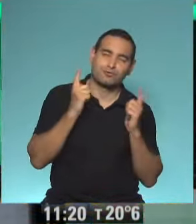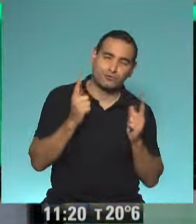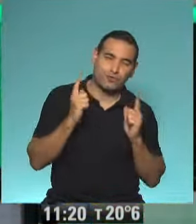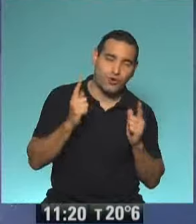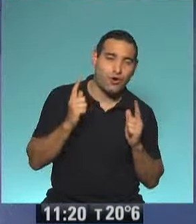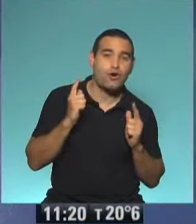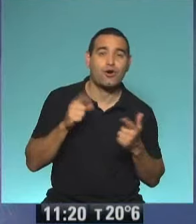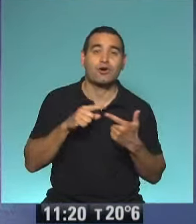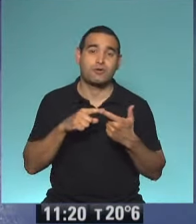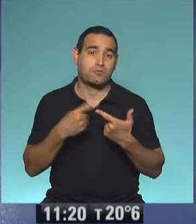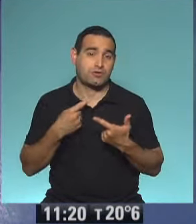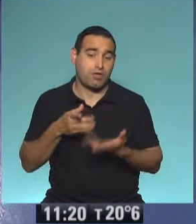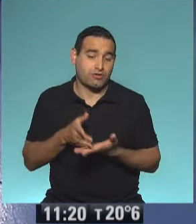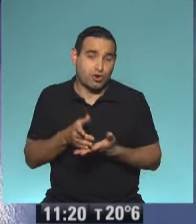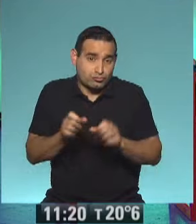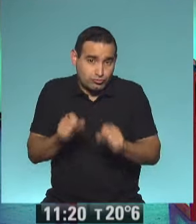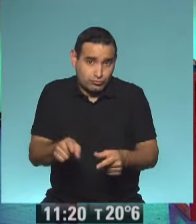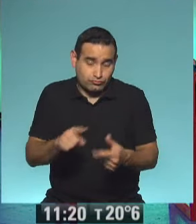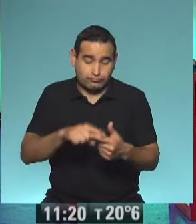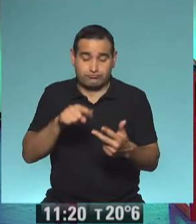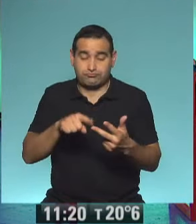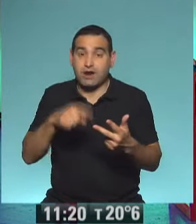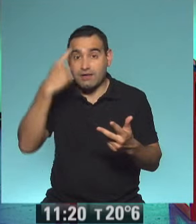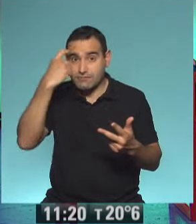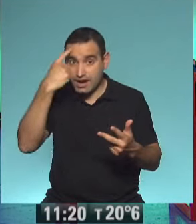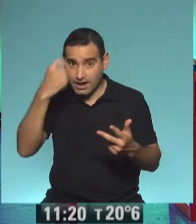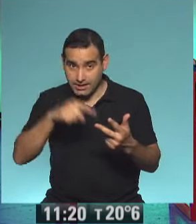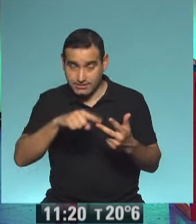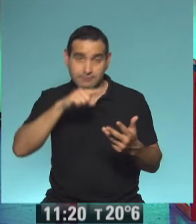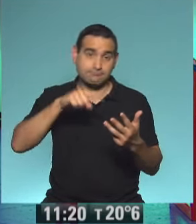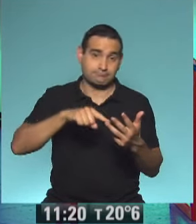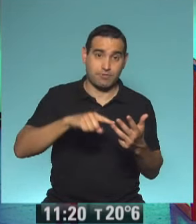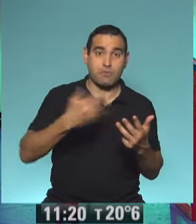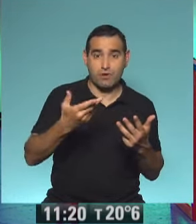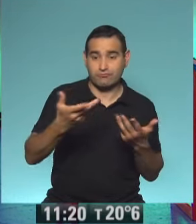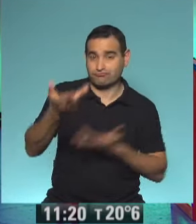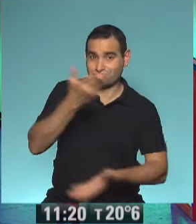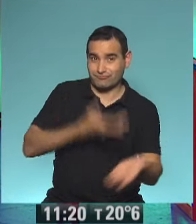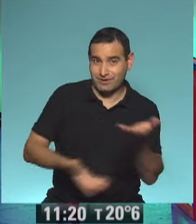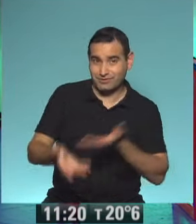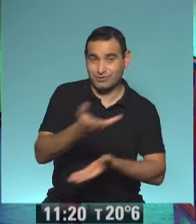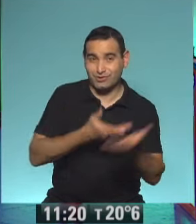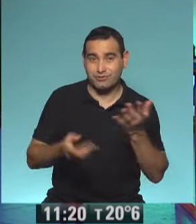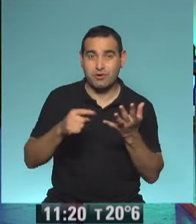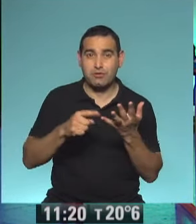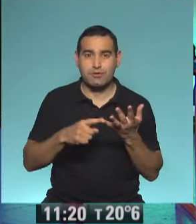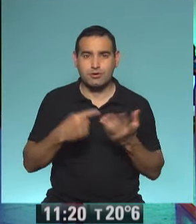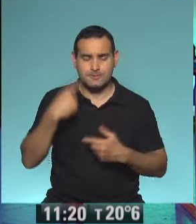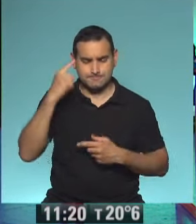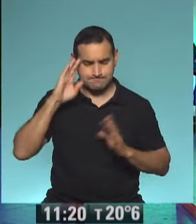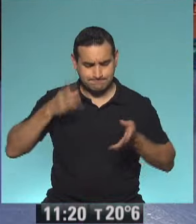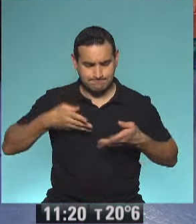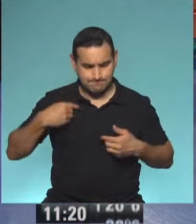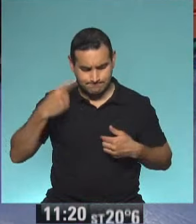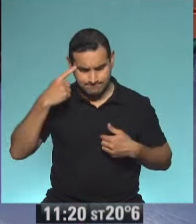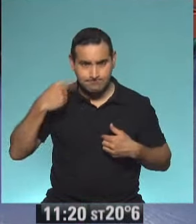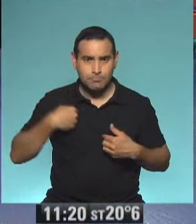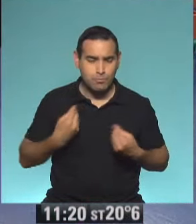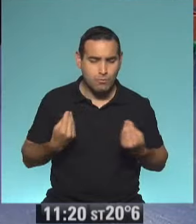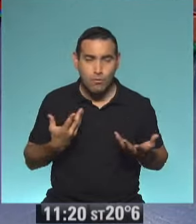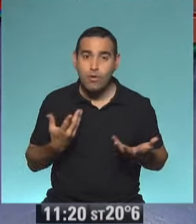divertirnos. Jugamos porque es un derecho. Jugamos para aprender. Jugamos porque podemos compartir con los demás. Para conocernos un poco mejor. Para